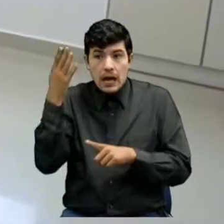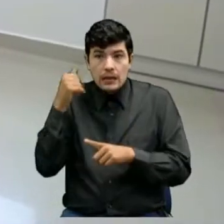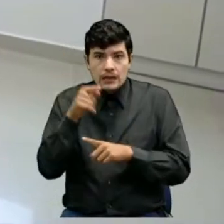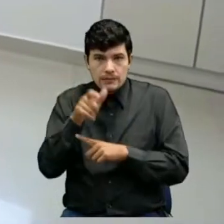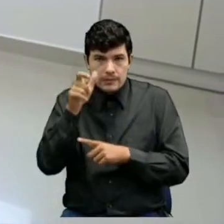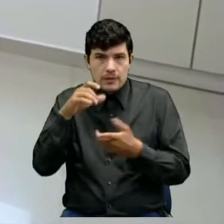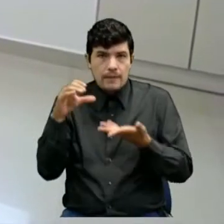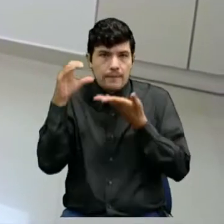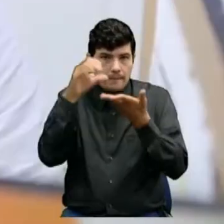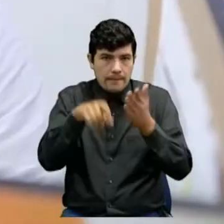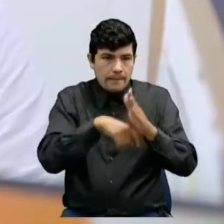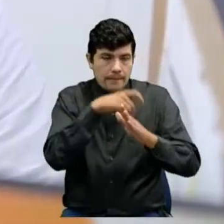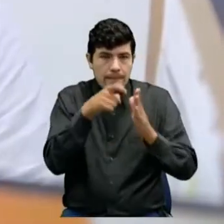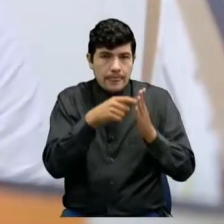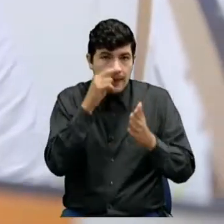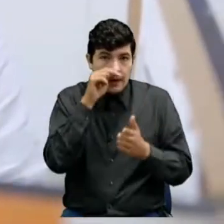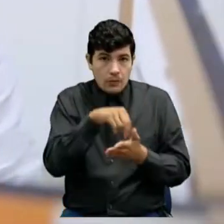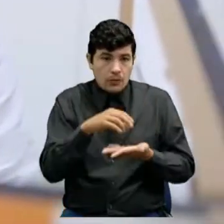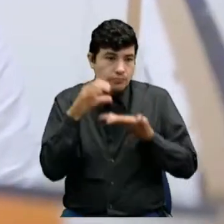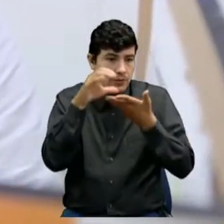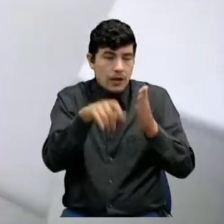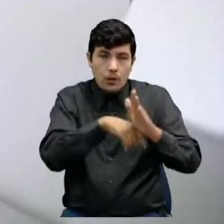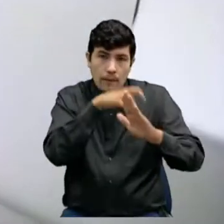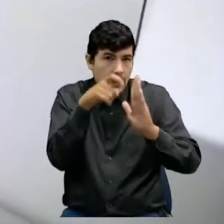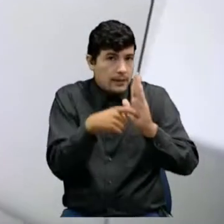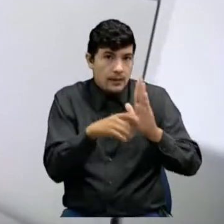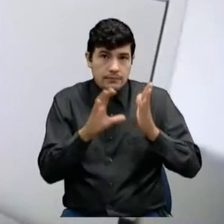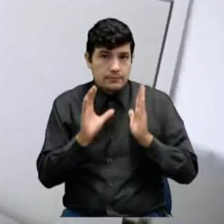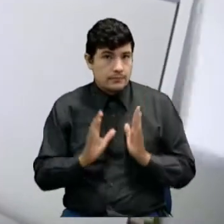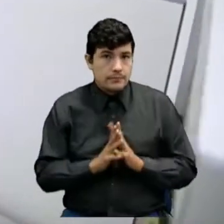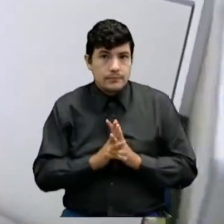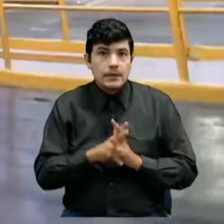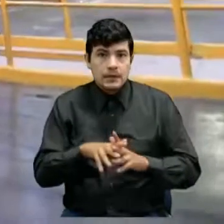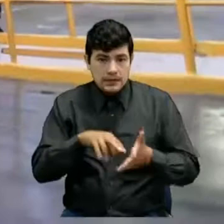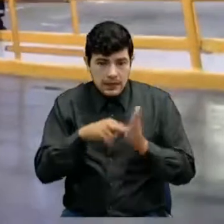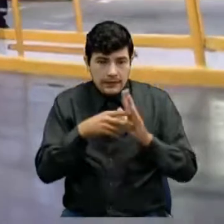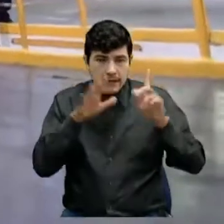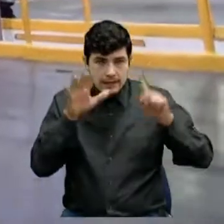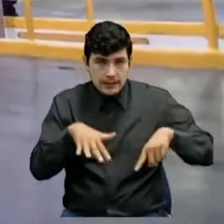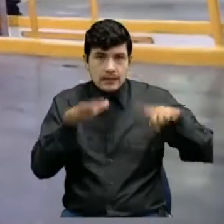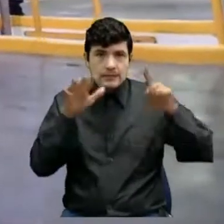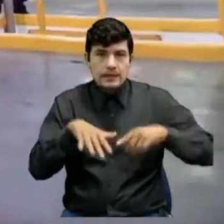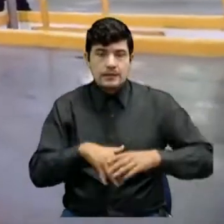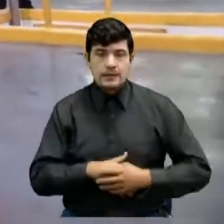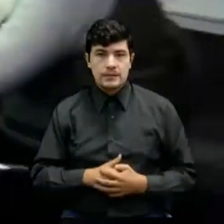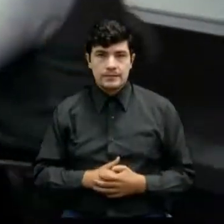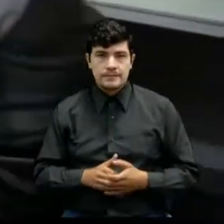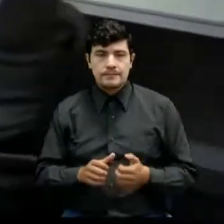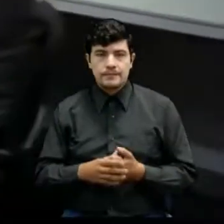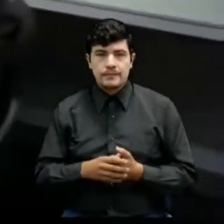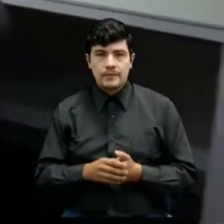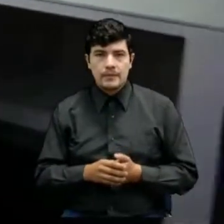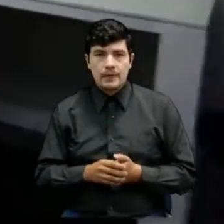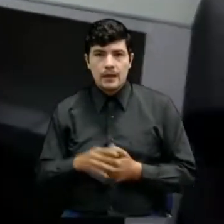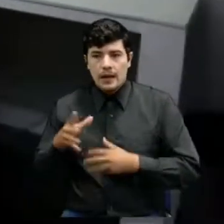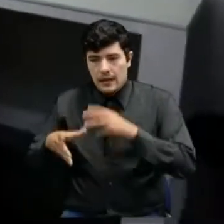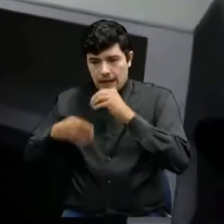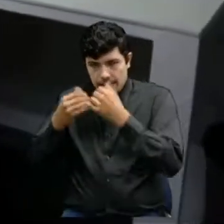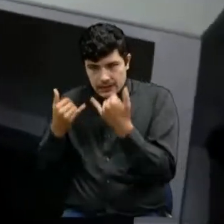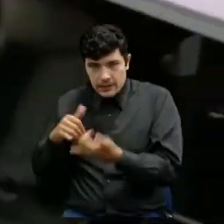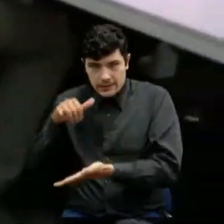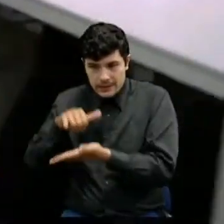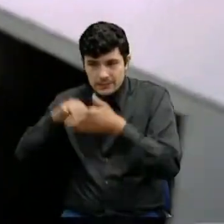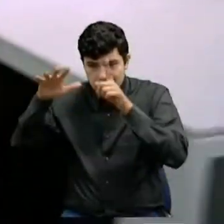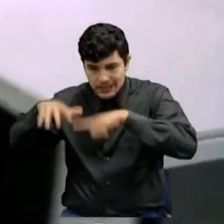pagar la prima en junio completa, es decir, por los 6 meses. Lo mismo pasa para este